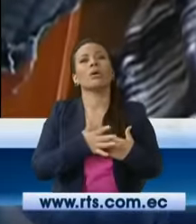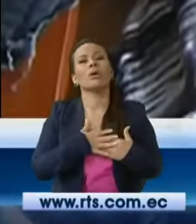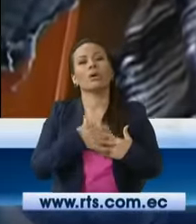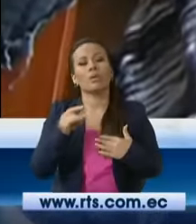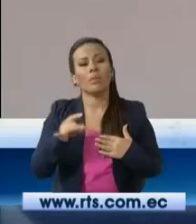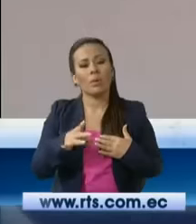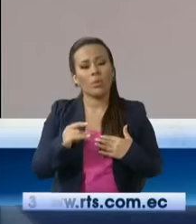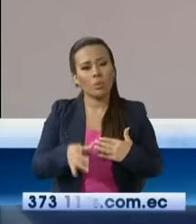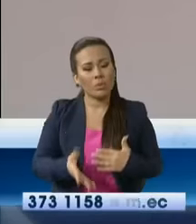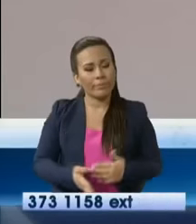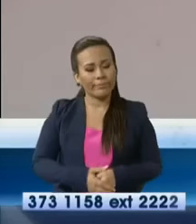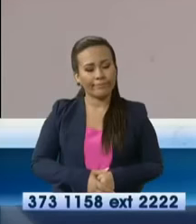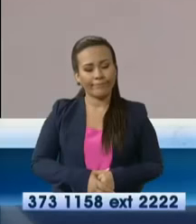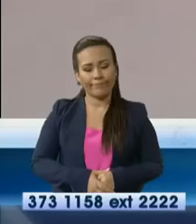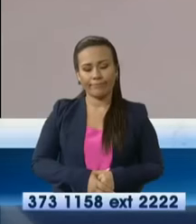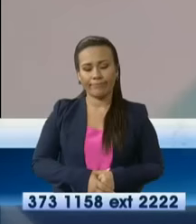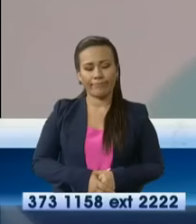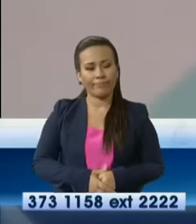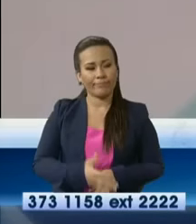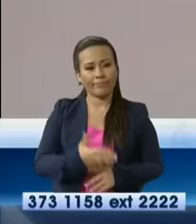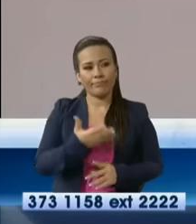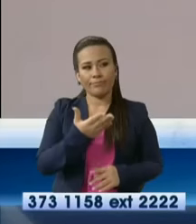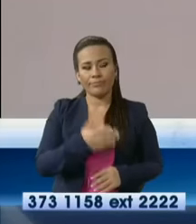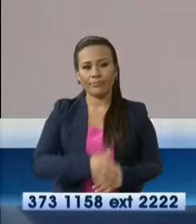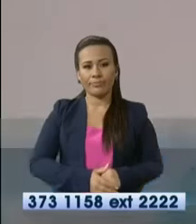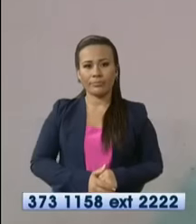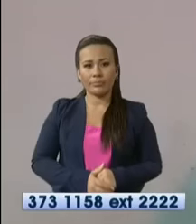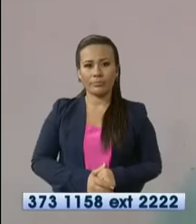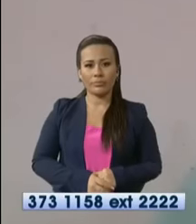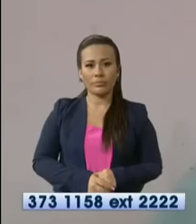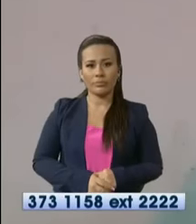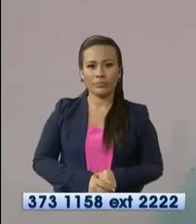corazón. Informó José Morales.